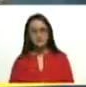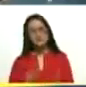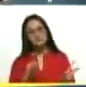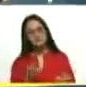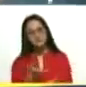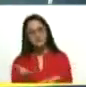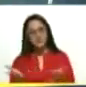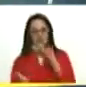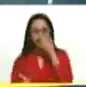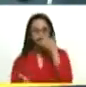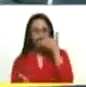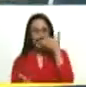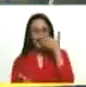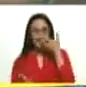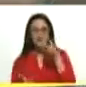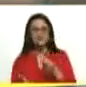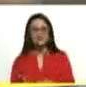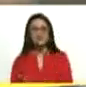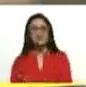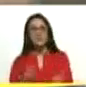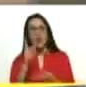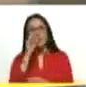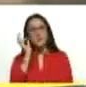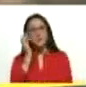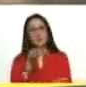Bienvenido y bienvenida.